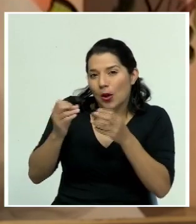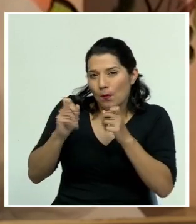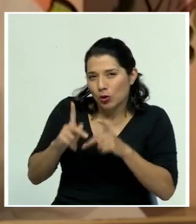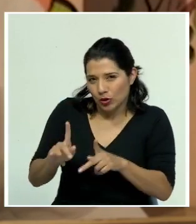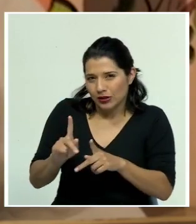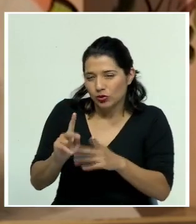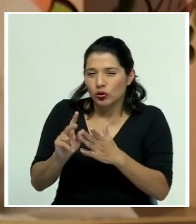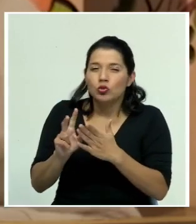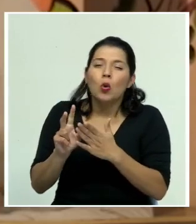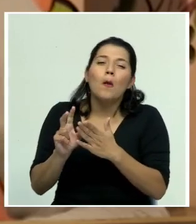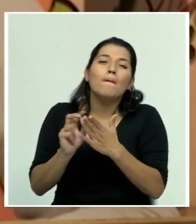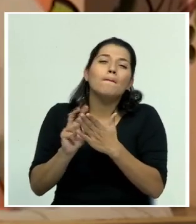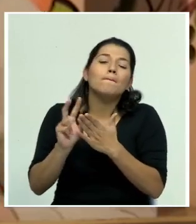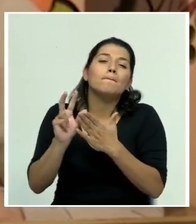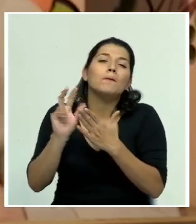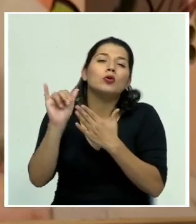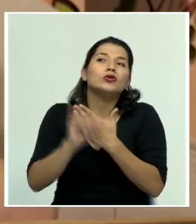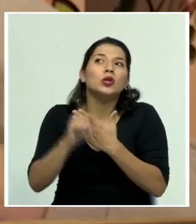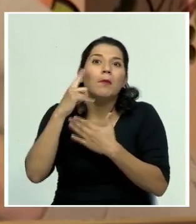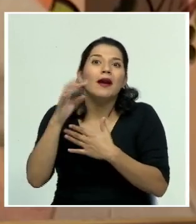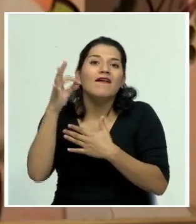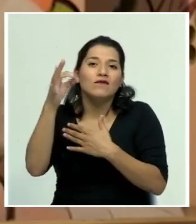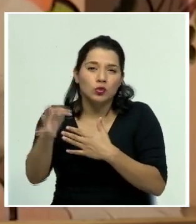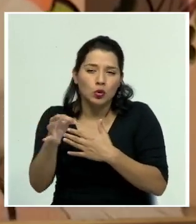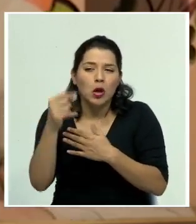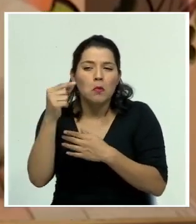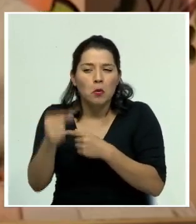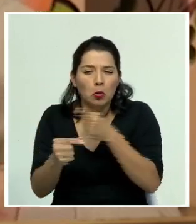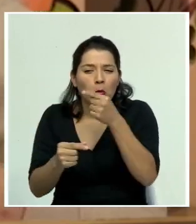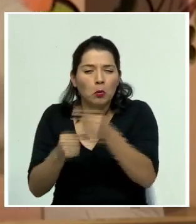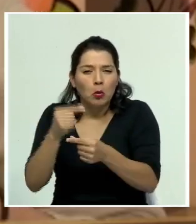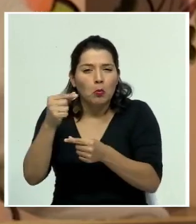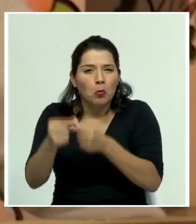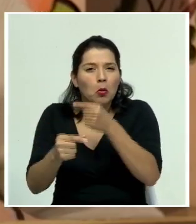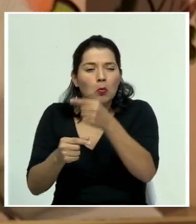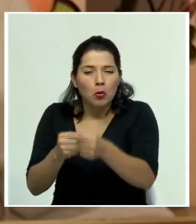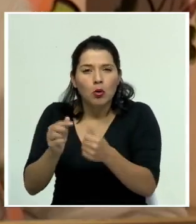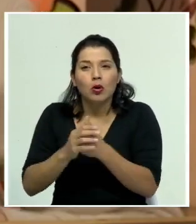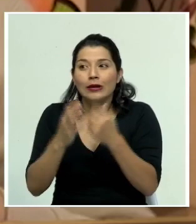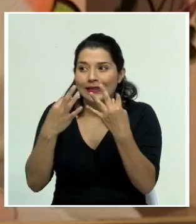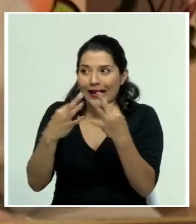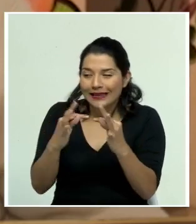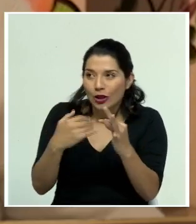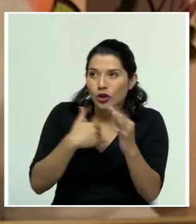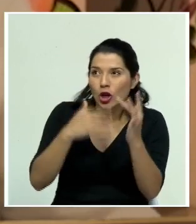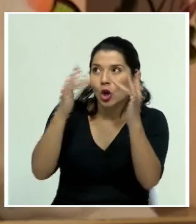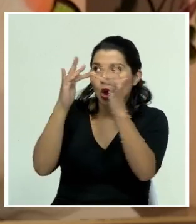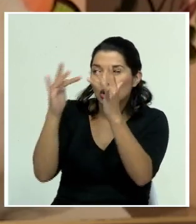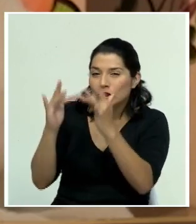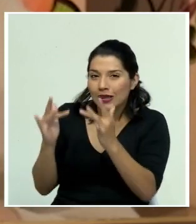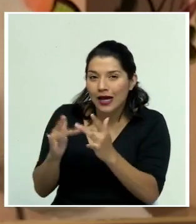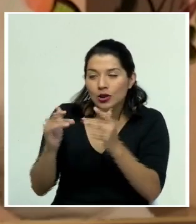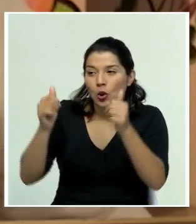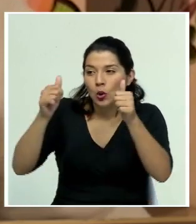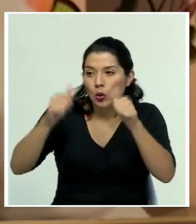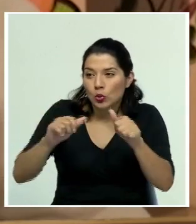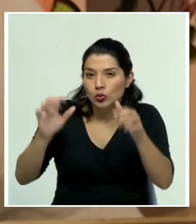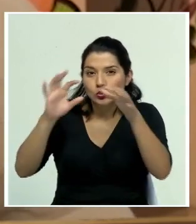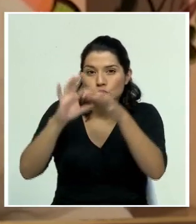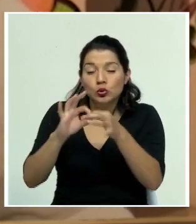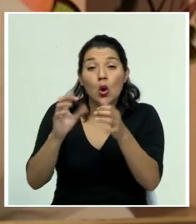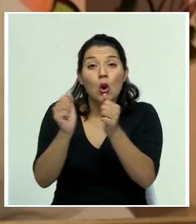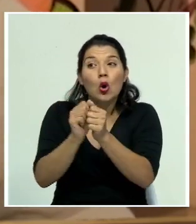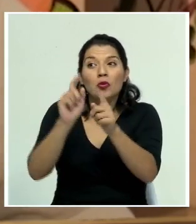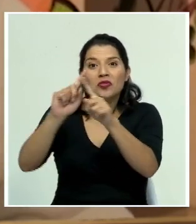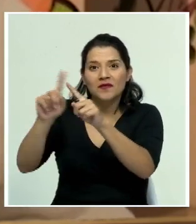plazo, ¿verdad? En donde vamos a ir poco a poco entregando herramientas, generando redes de contactos, alianzas con diferentes mercados.